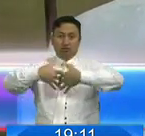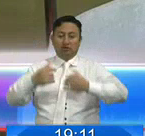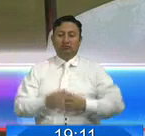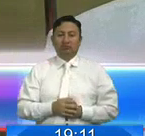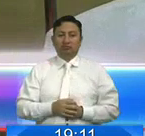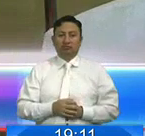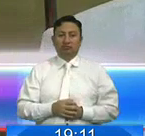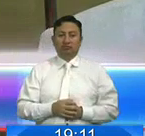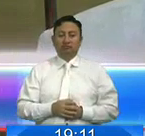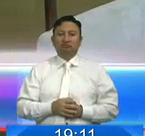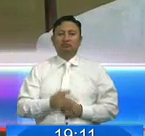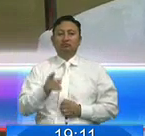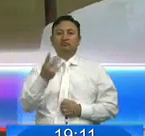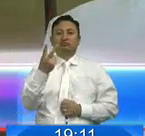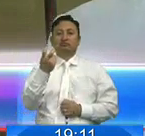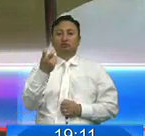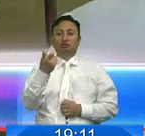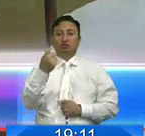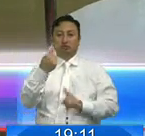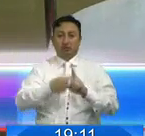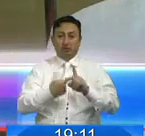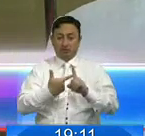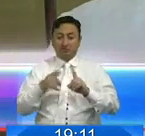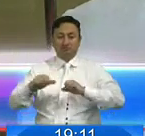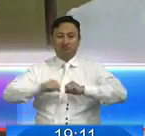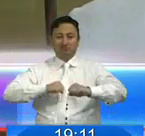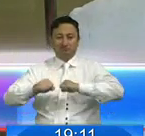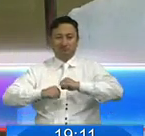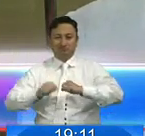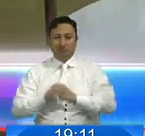100%. En 12 meses iniciaría las acciones